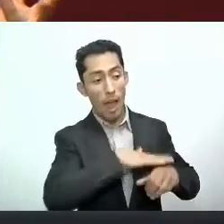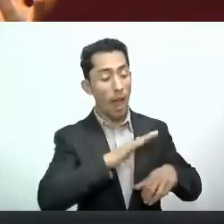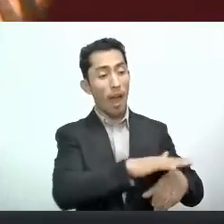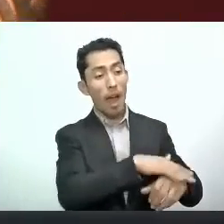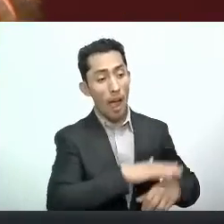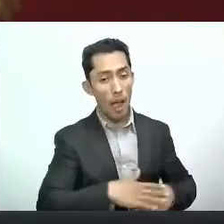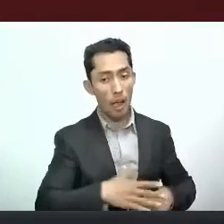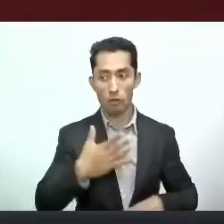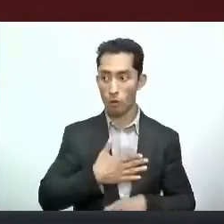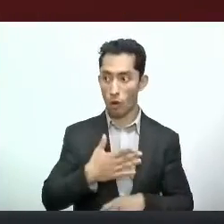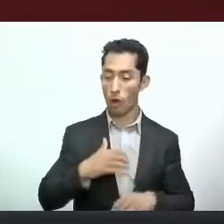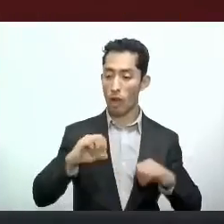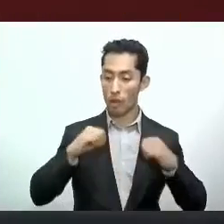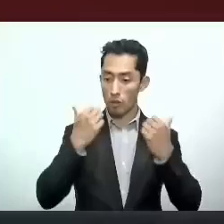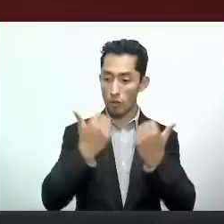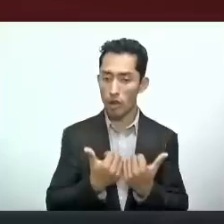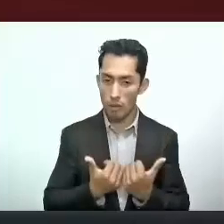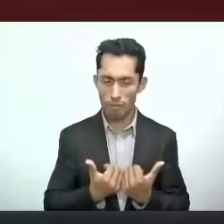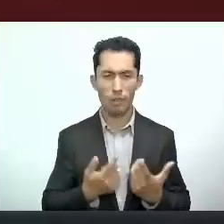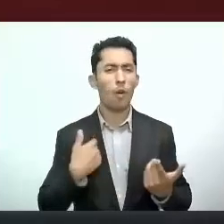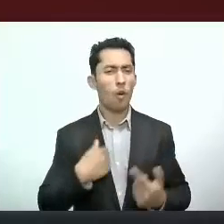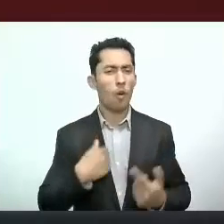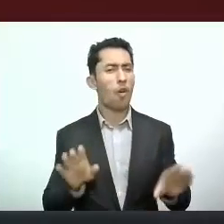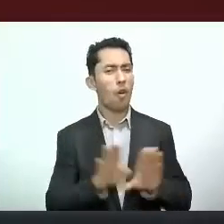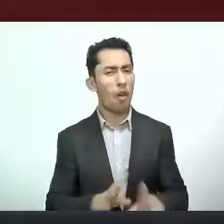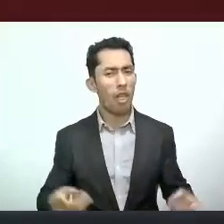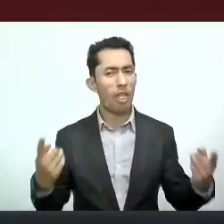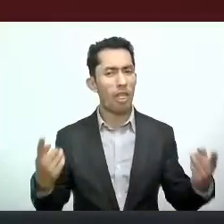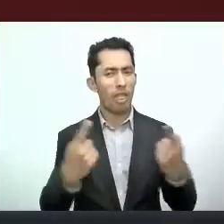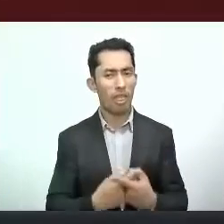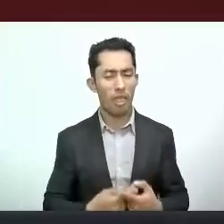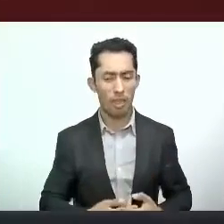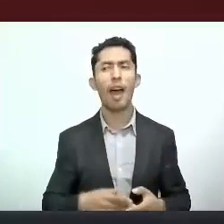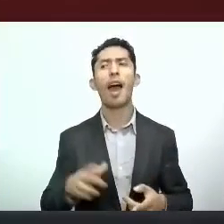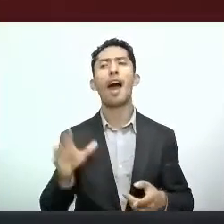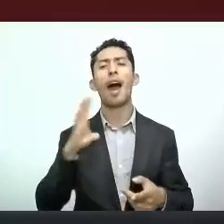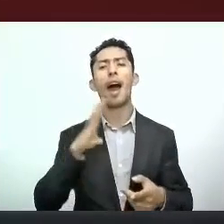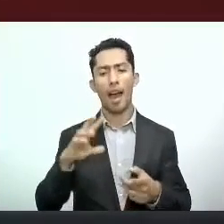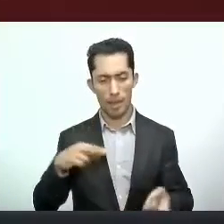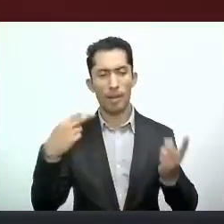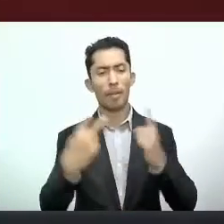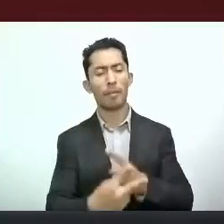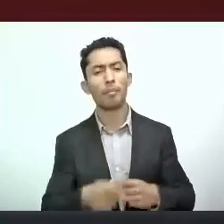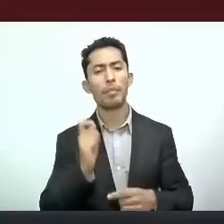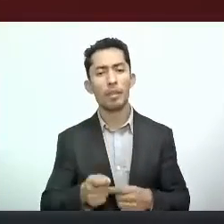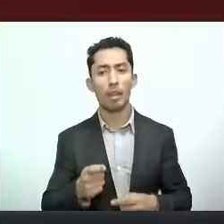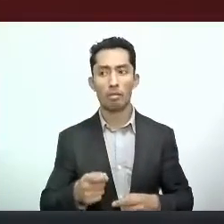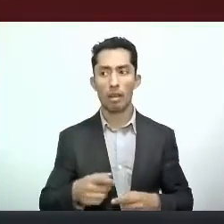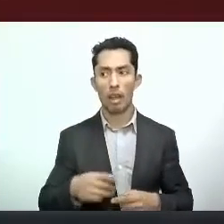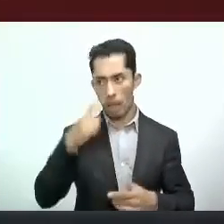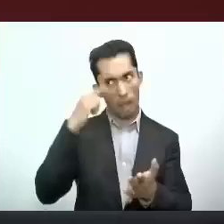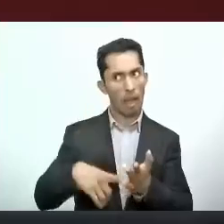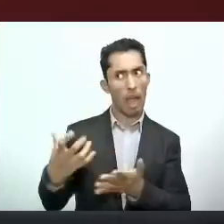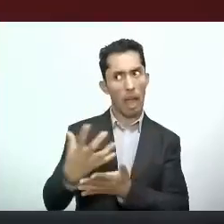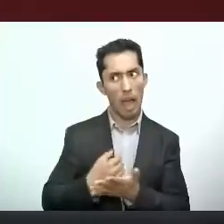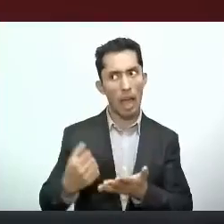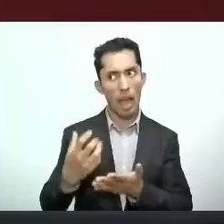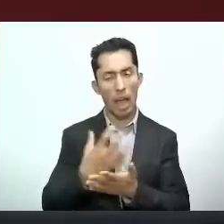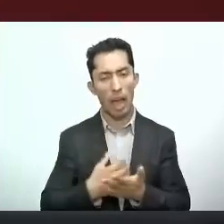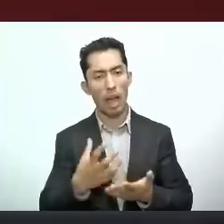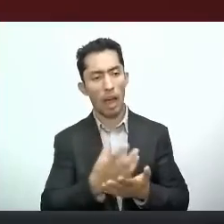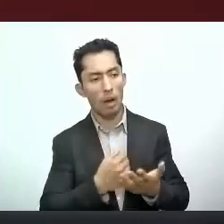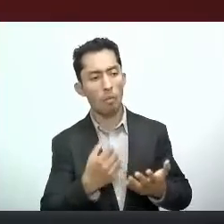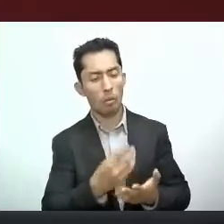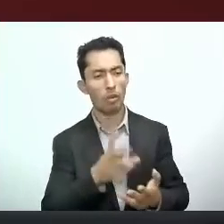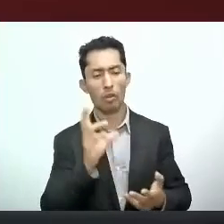estamos? Si realmente sí que hay una percepción de o ganan mucho o tal, no, entonces también ha habido